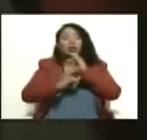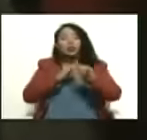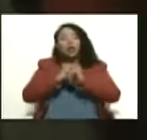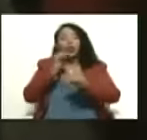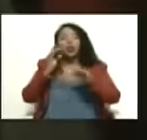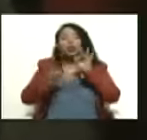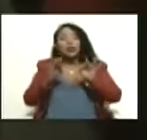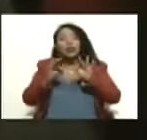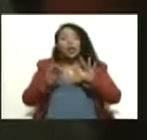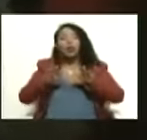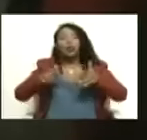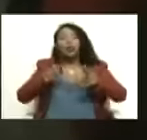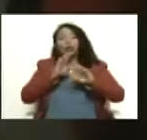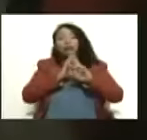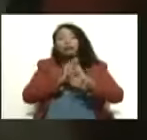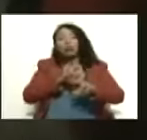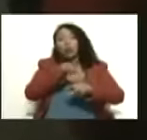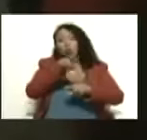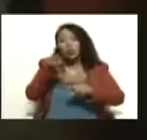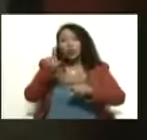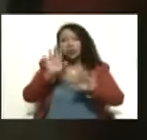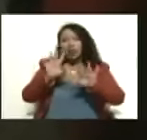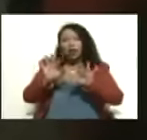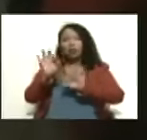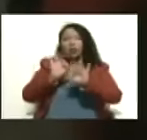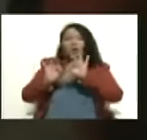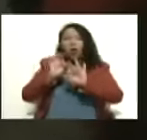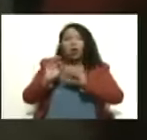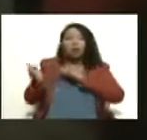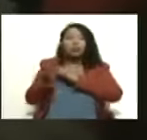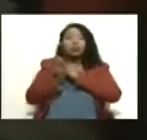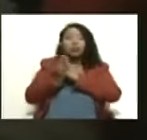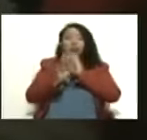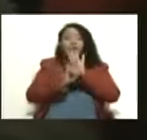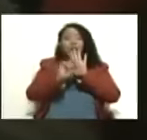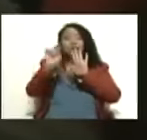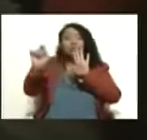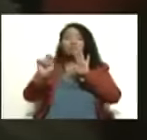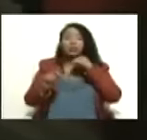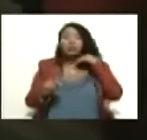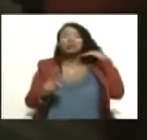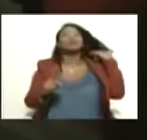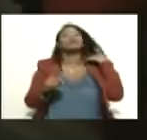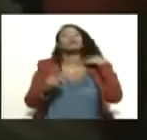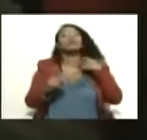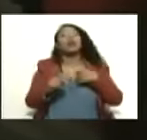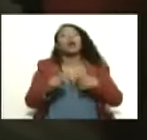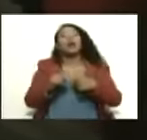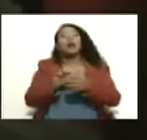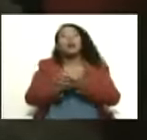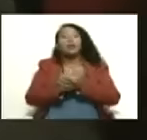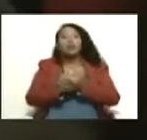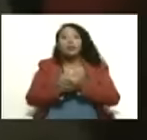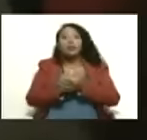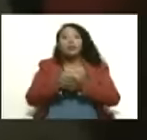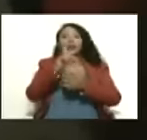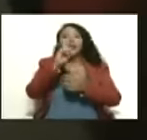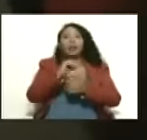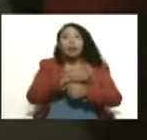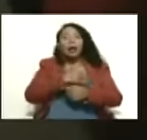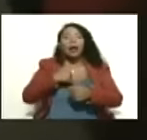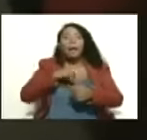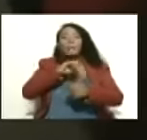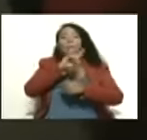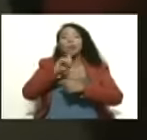cuál sería la respuesta ya ya usted nos explicó sobre el amparo constitucional también quería preguntarle este sobre